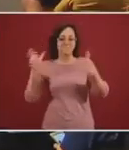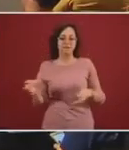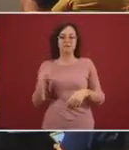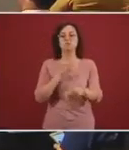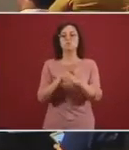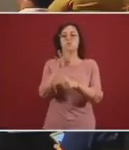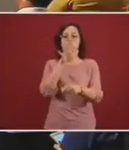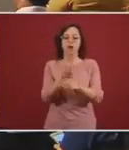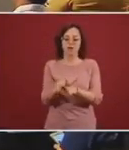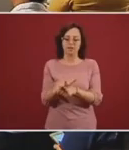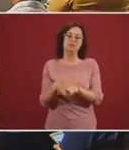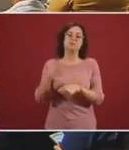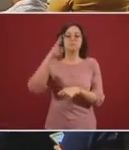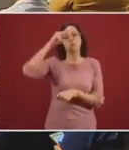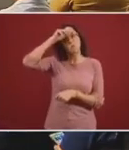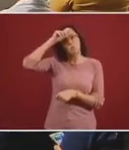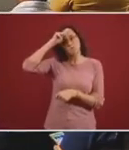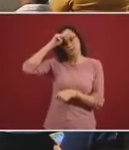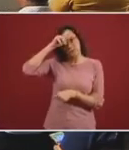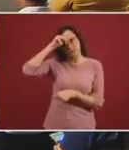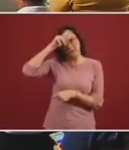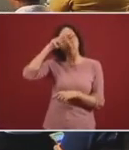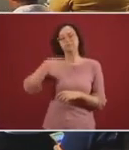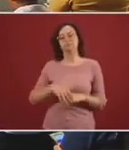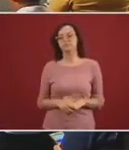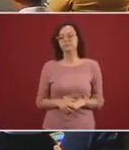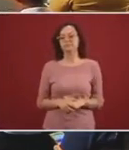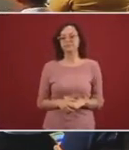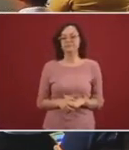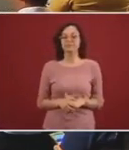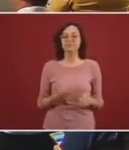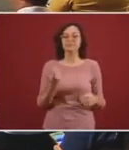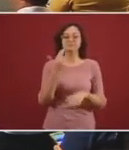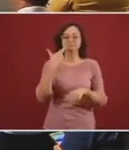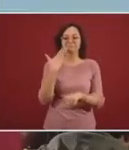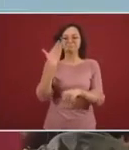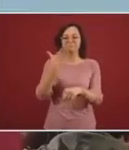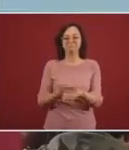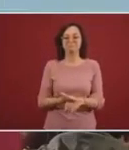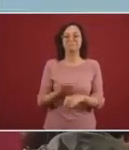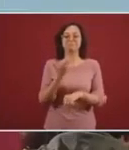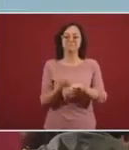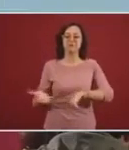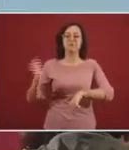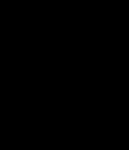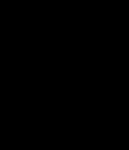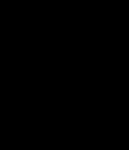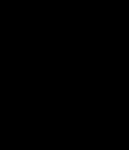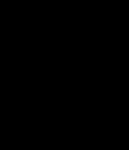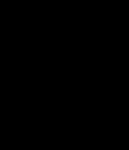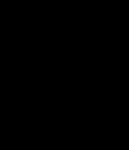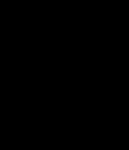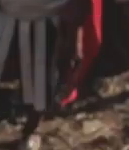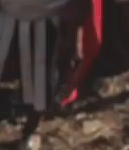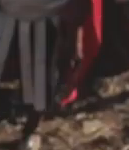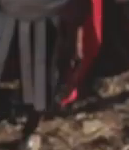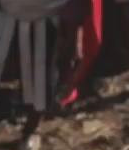casos confirmados se usa el factor 8.2 y que entonces hay que multiplicar esos casos por dicho factor.